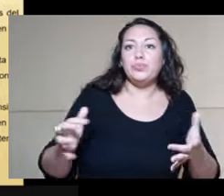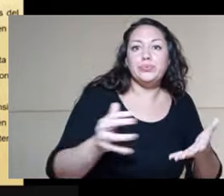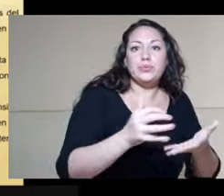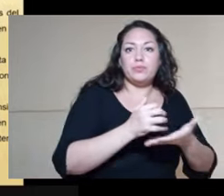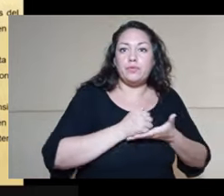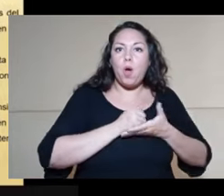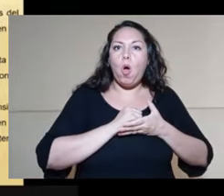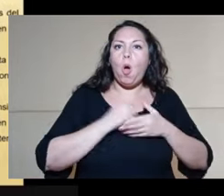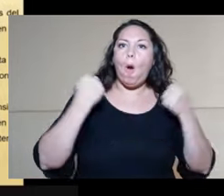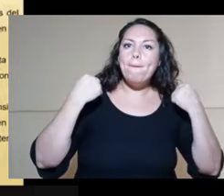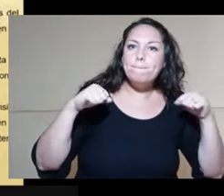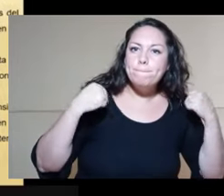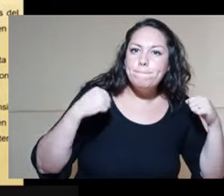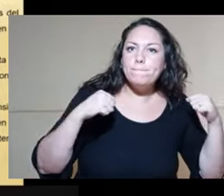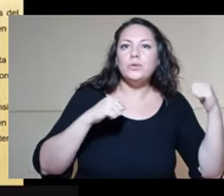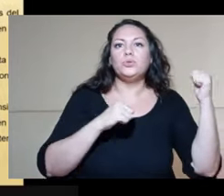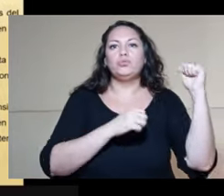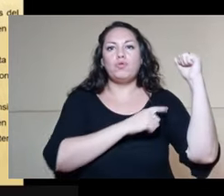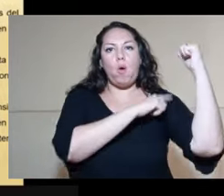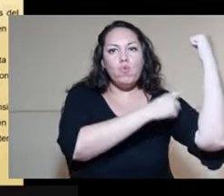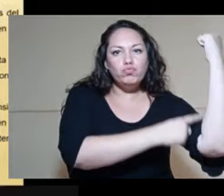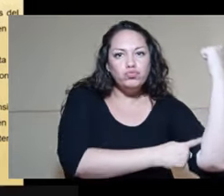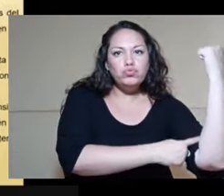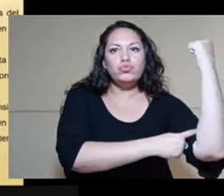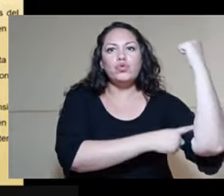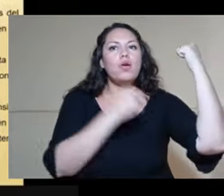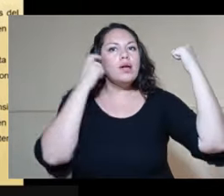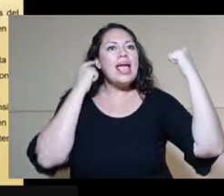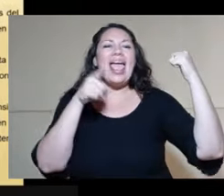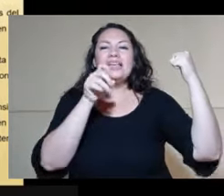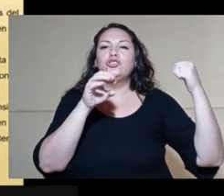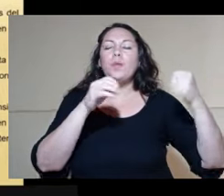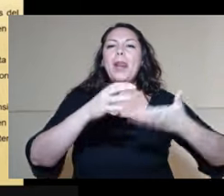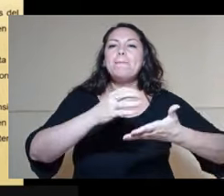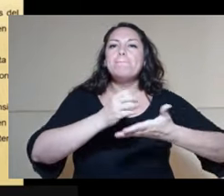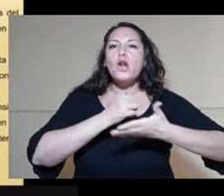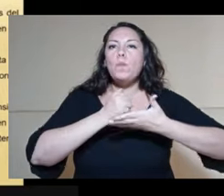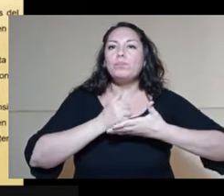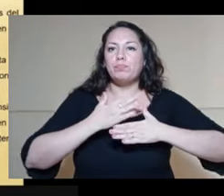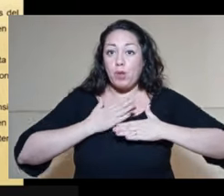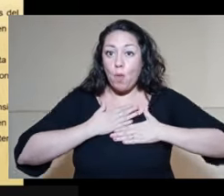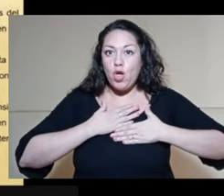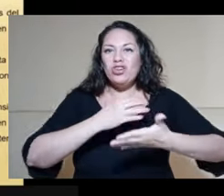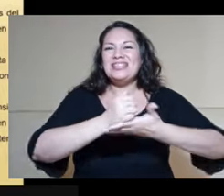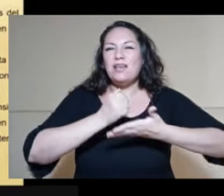reúne la información de los músculos, las articulaciones, los huesos y el aparato vestibular, es lo que se llama